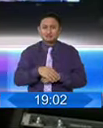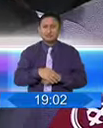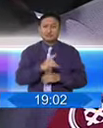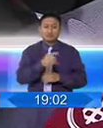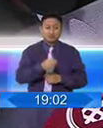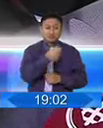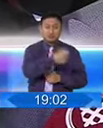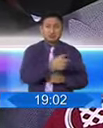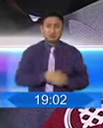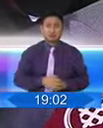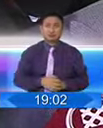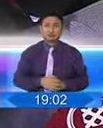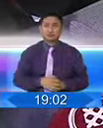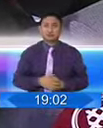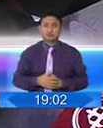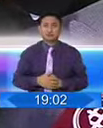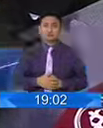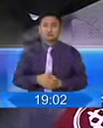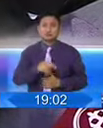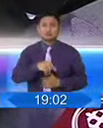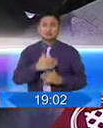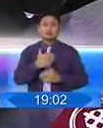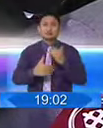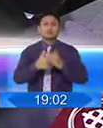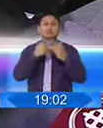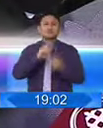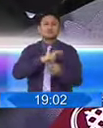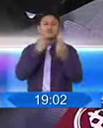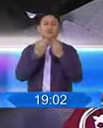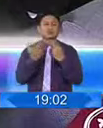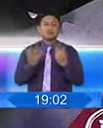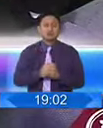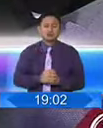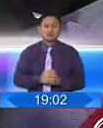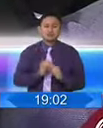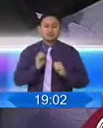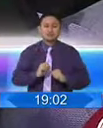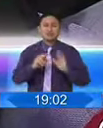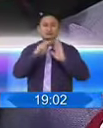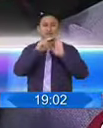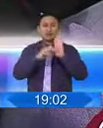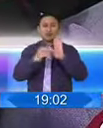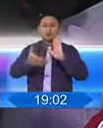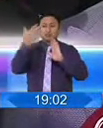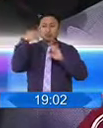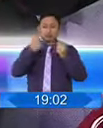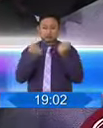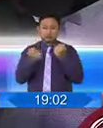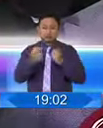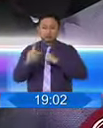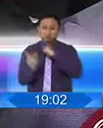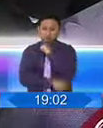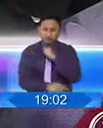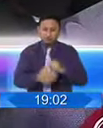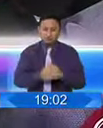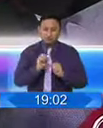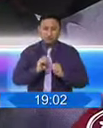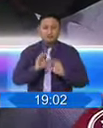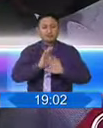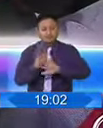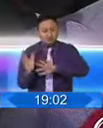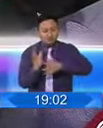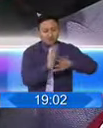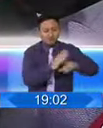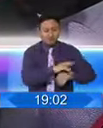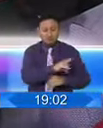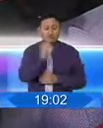comunicación. Básicamente, este proceso de reforma busca salir de una normativa de control y sanción administrativa a una protección verdadera